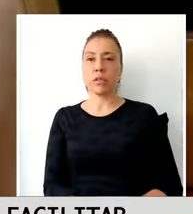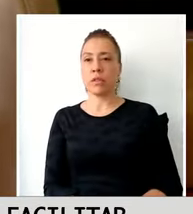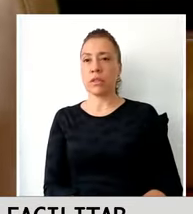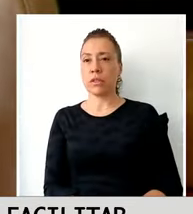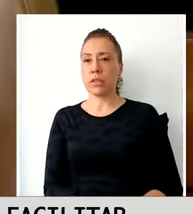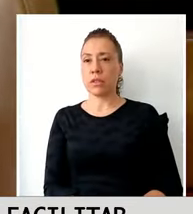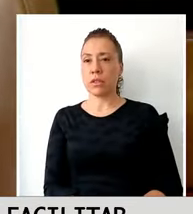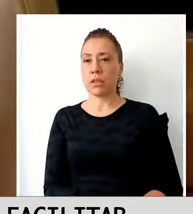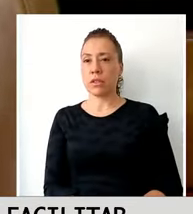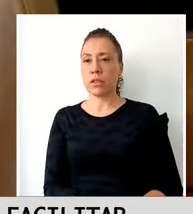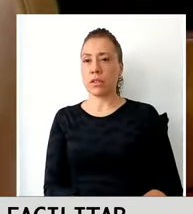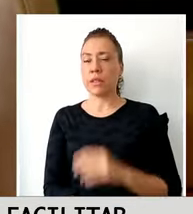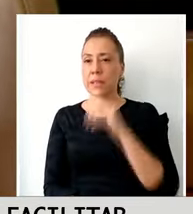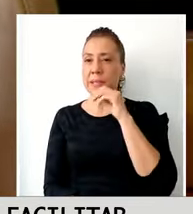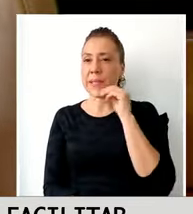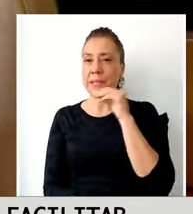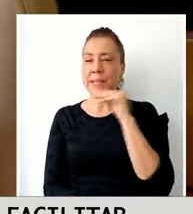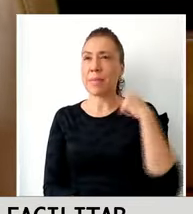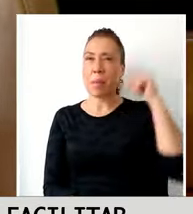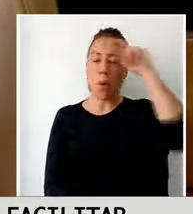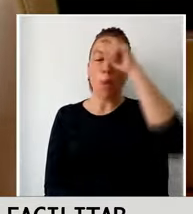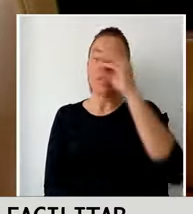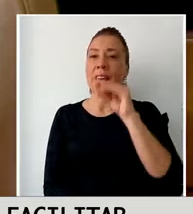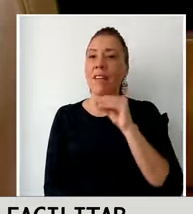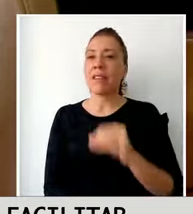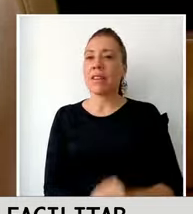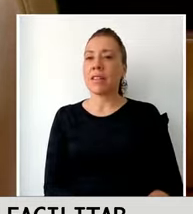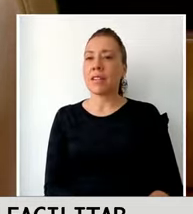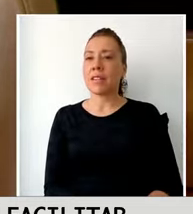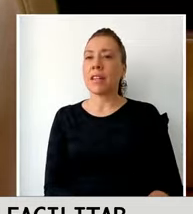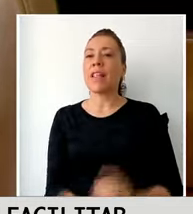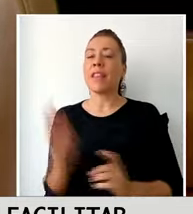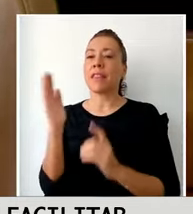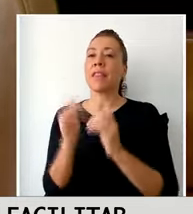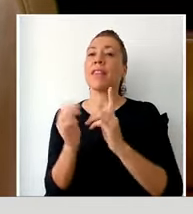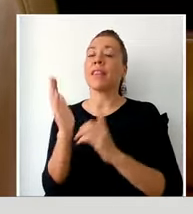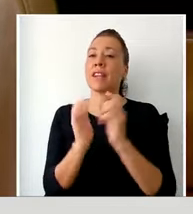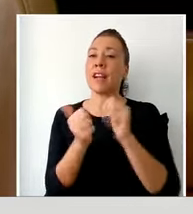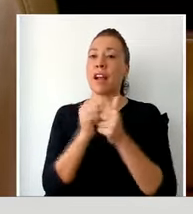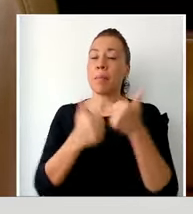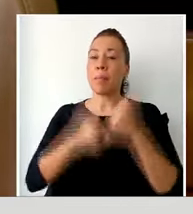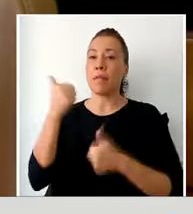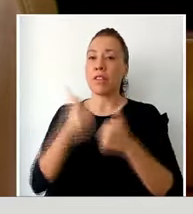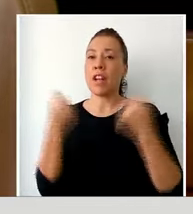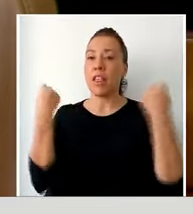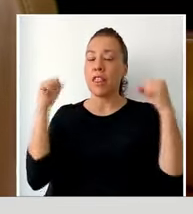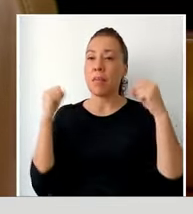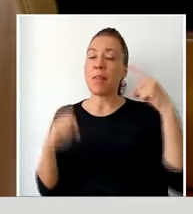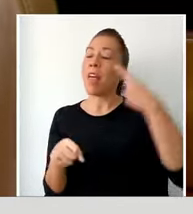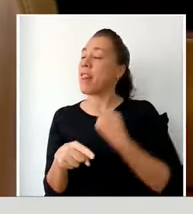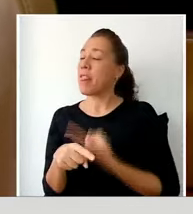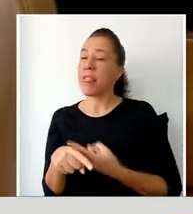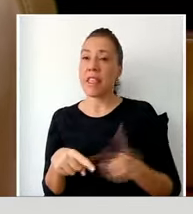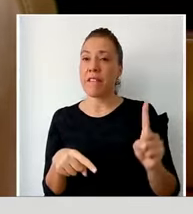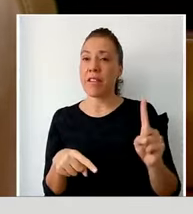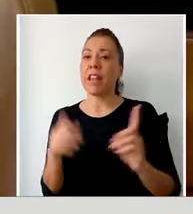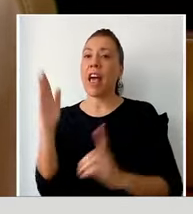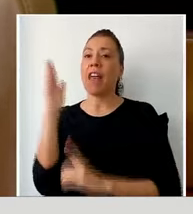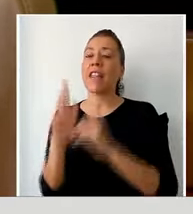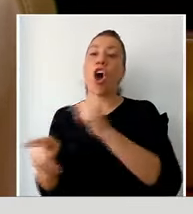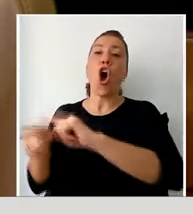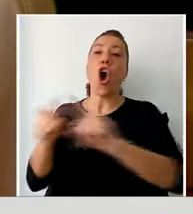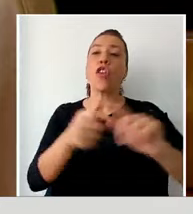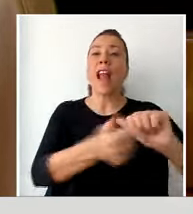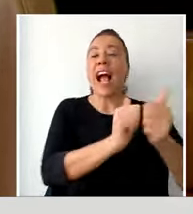entonces parto de nuevo el desarrollo de las carreras profesionales deportivas es muy diferente al desarrollo de otras carreras en general